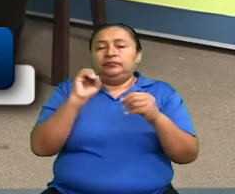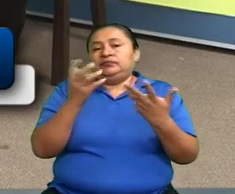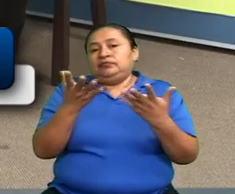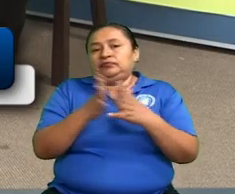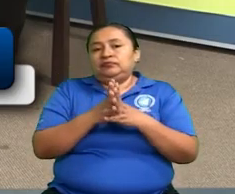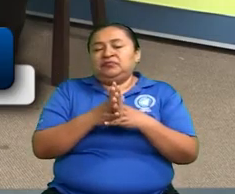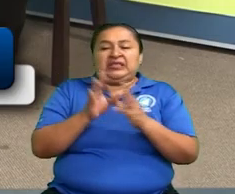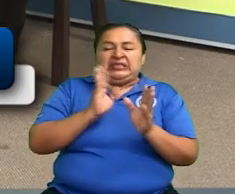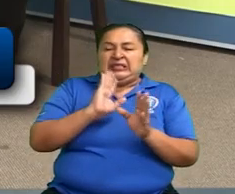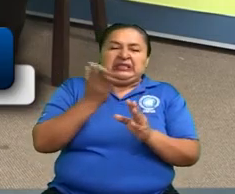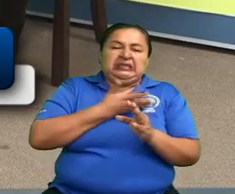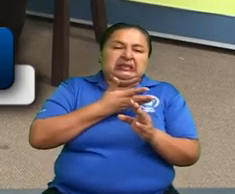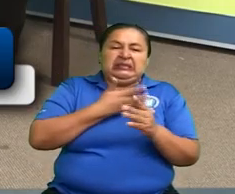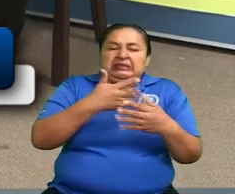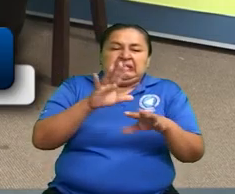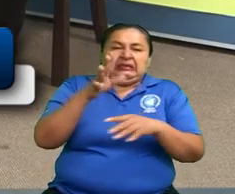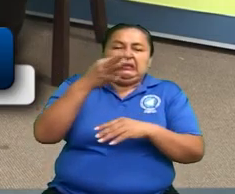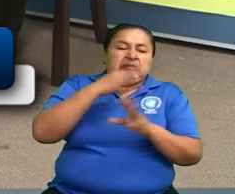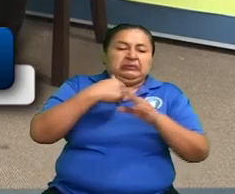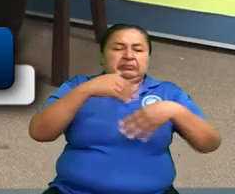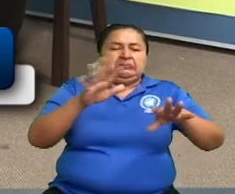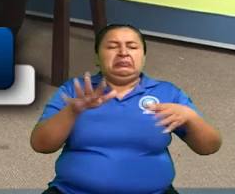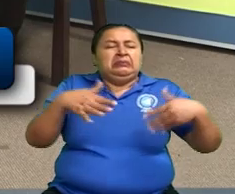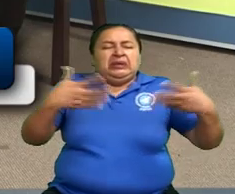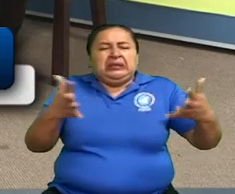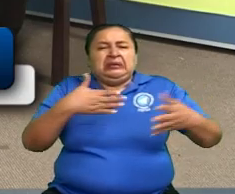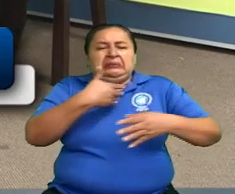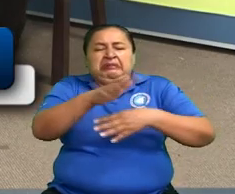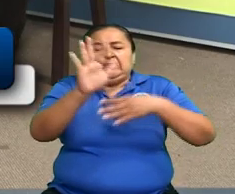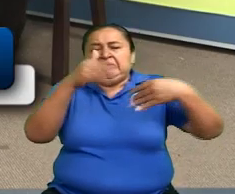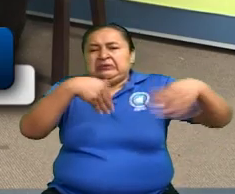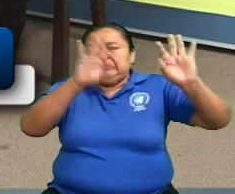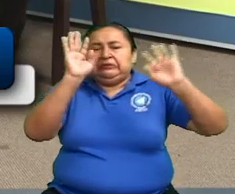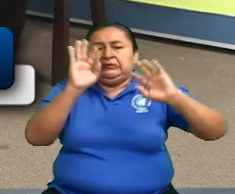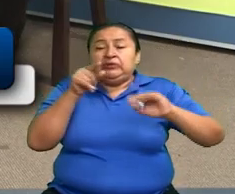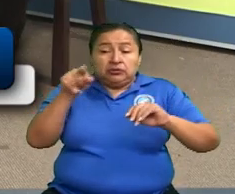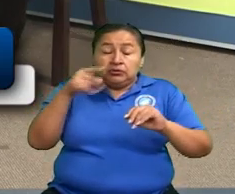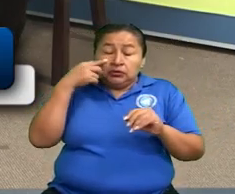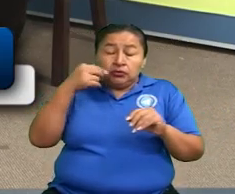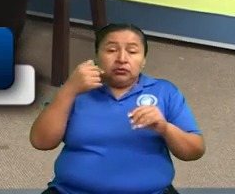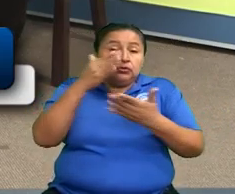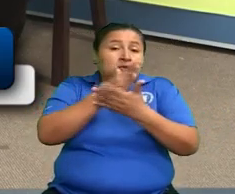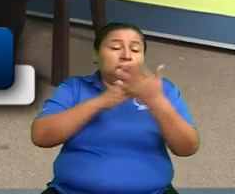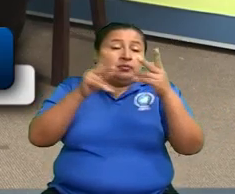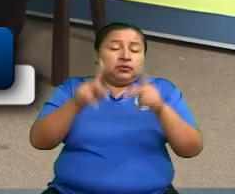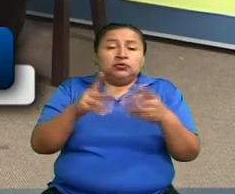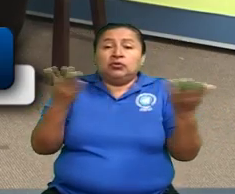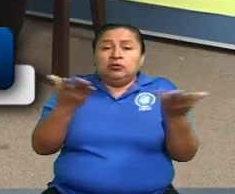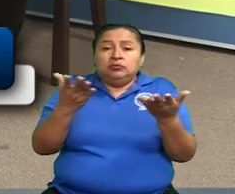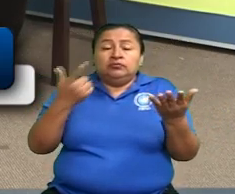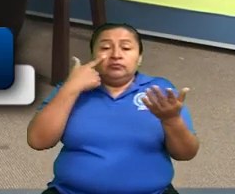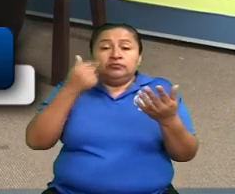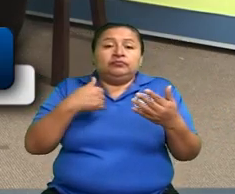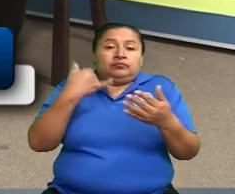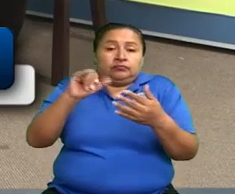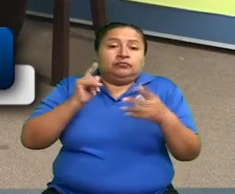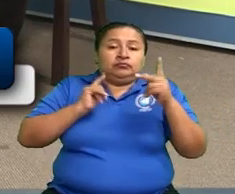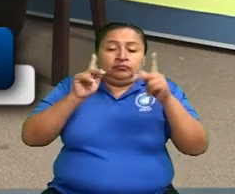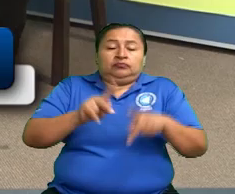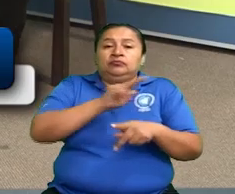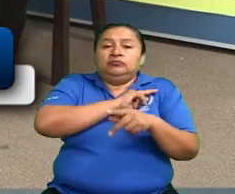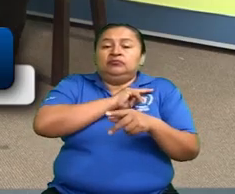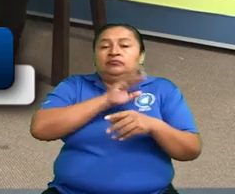han obviado este esquema de vacunación? ¿Cómo ha sido el tratamiento, se podría decir, si en realidad pues se ha obviado